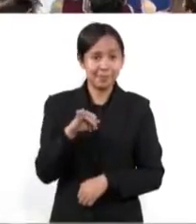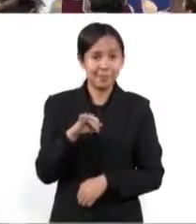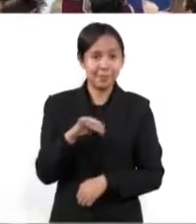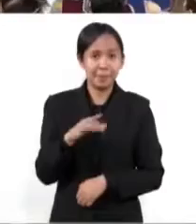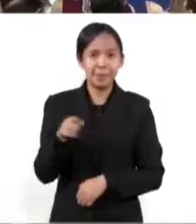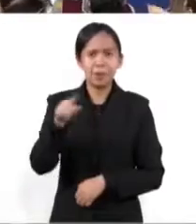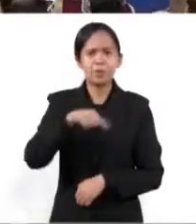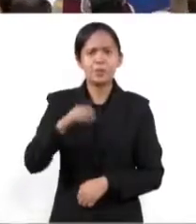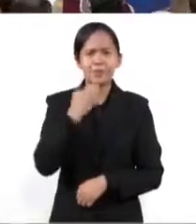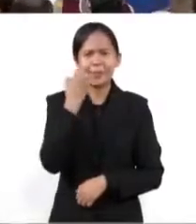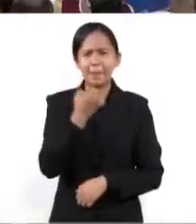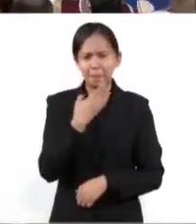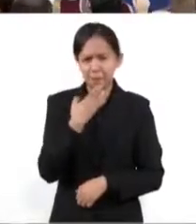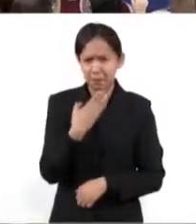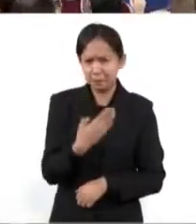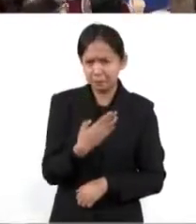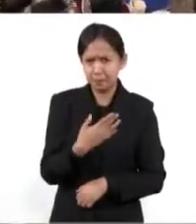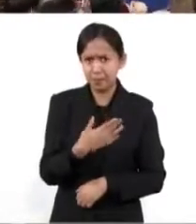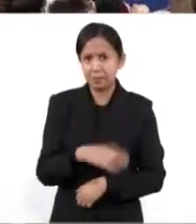¿Cómo les ve en la escuela?